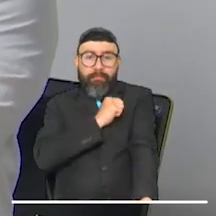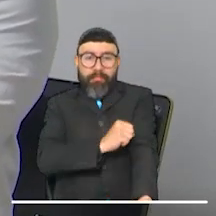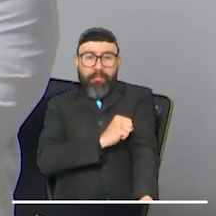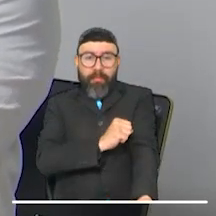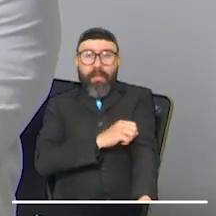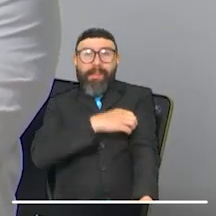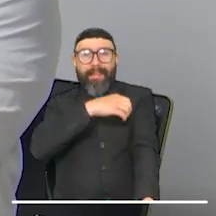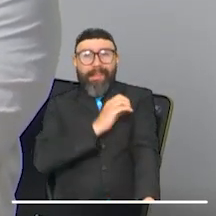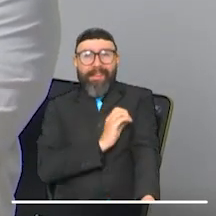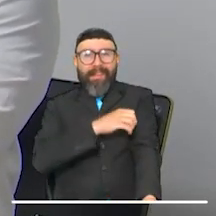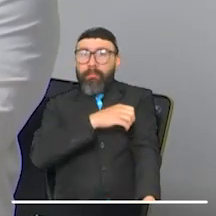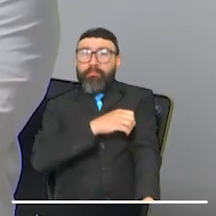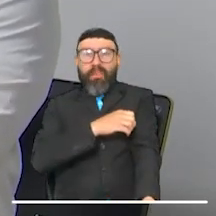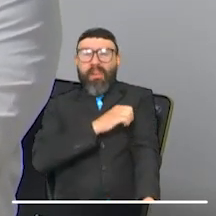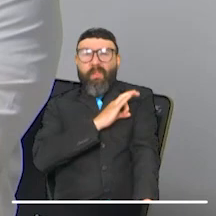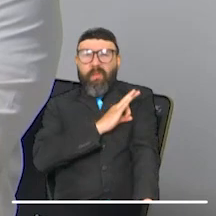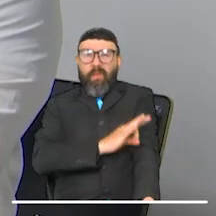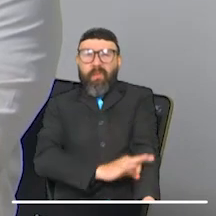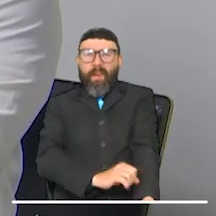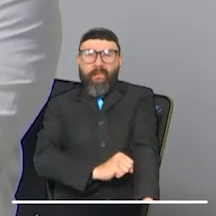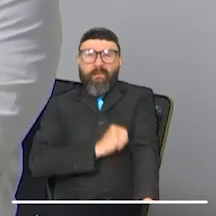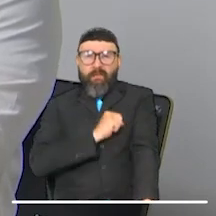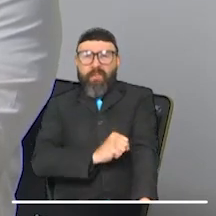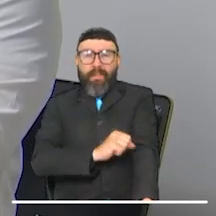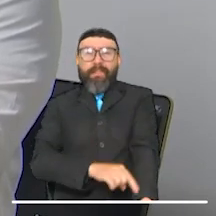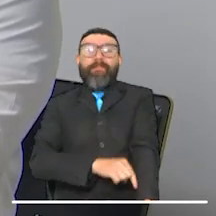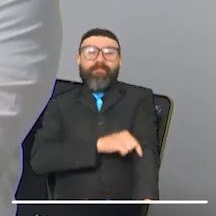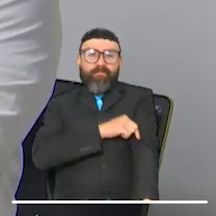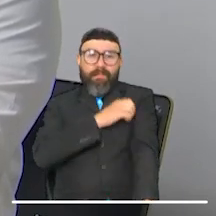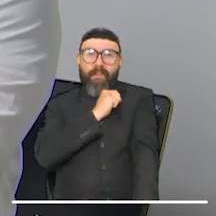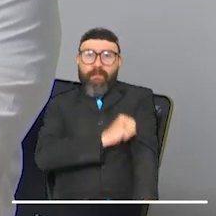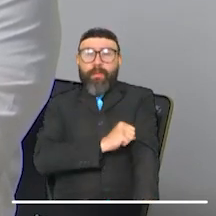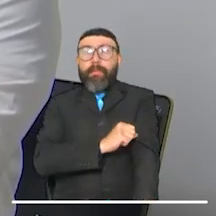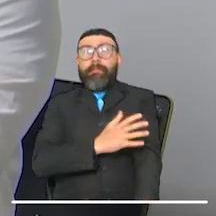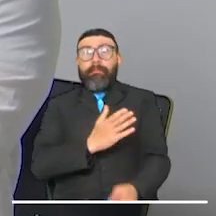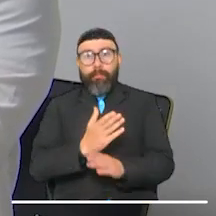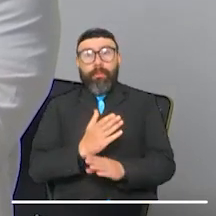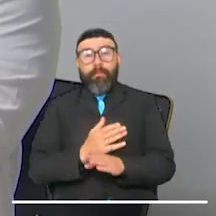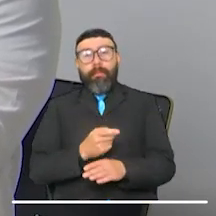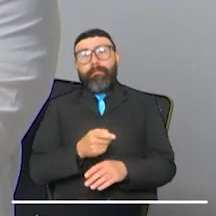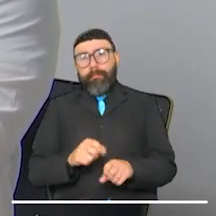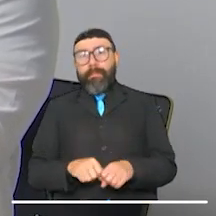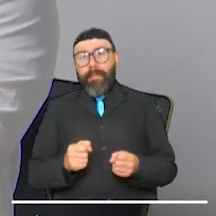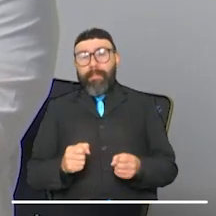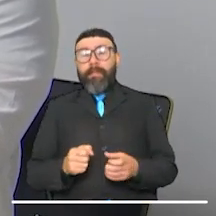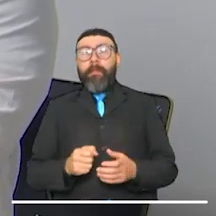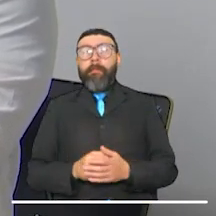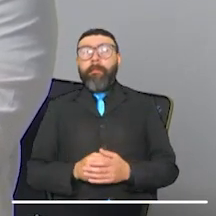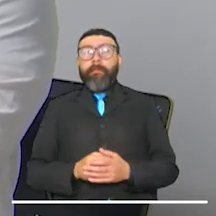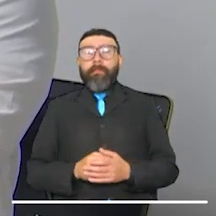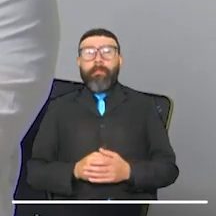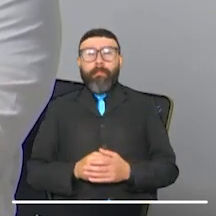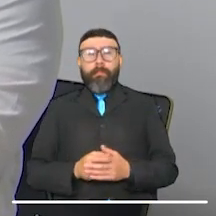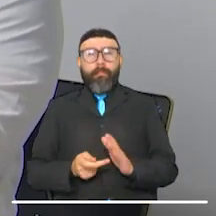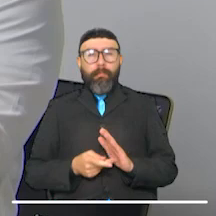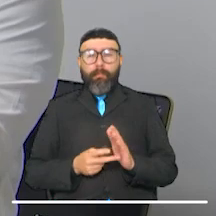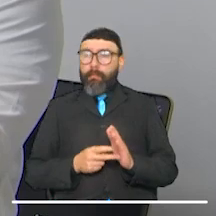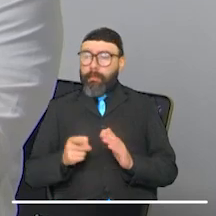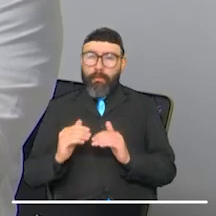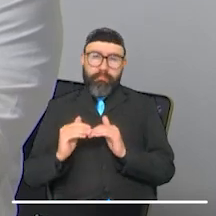para convertirse en una arteria rígida dura suficiente entonces los niveles altos